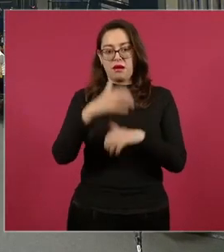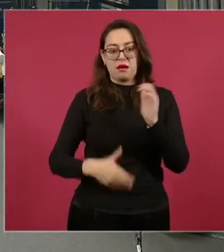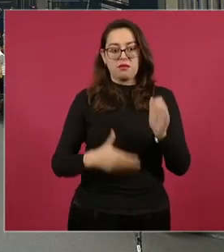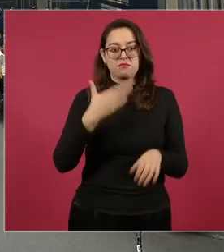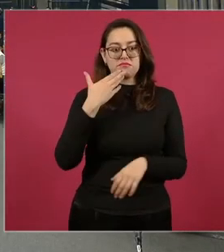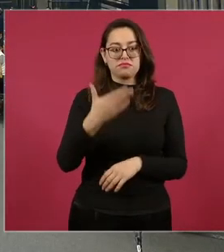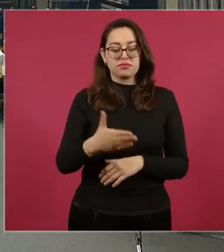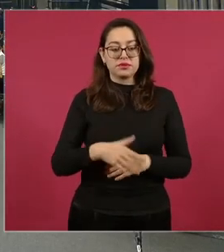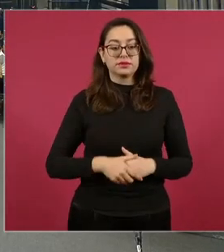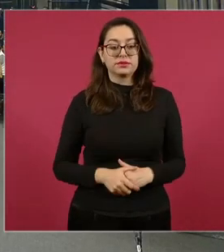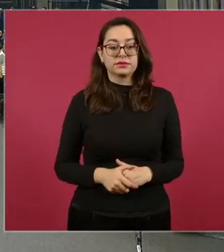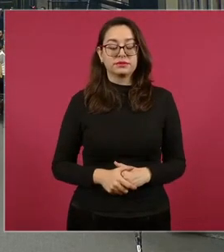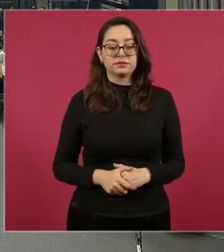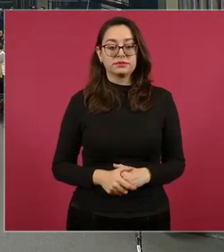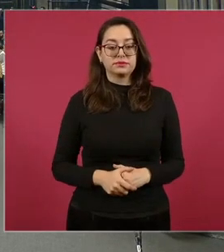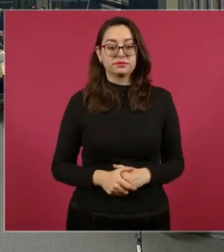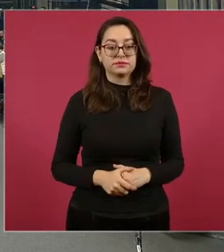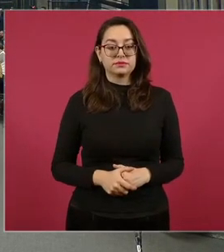Señor…